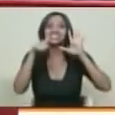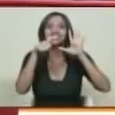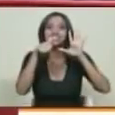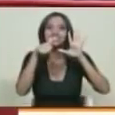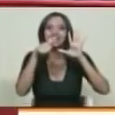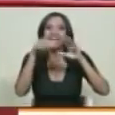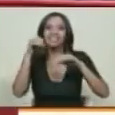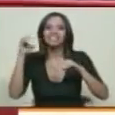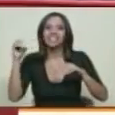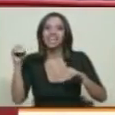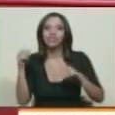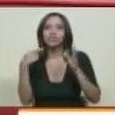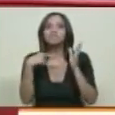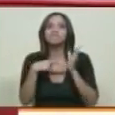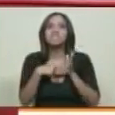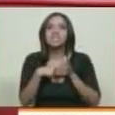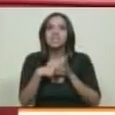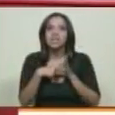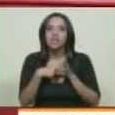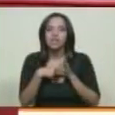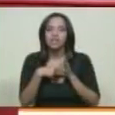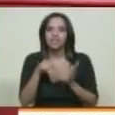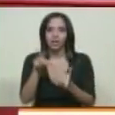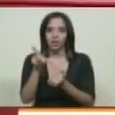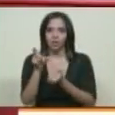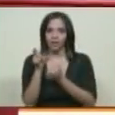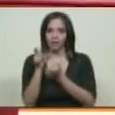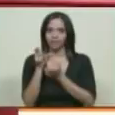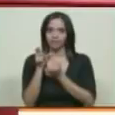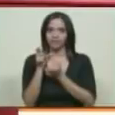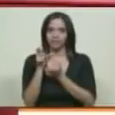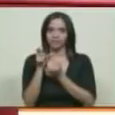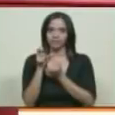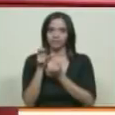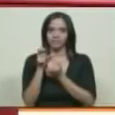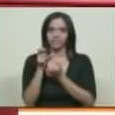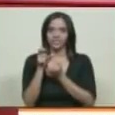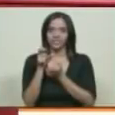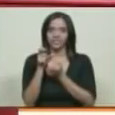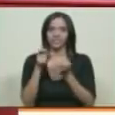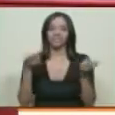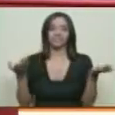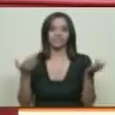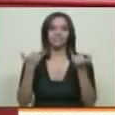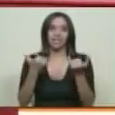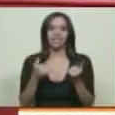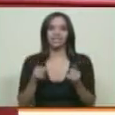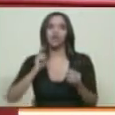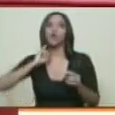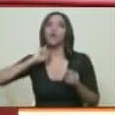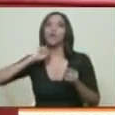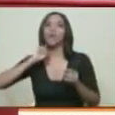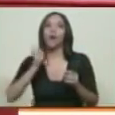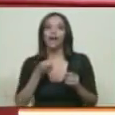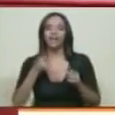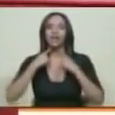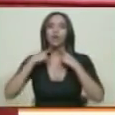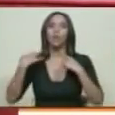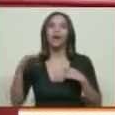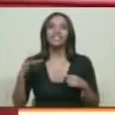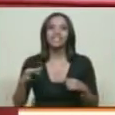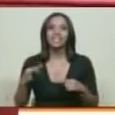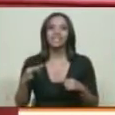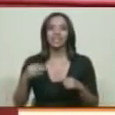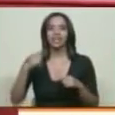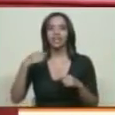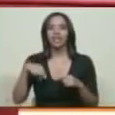600 y 1000, caballeros, están cobrando. Para las rutas suburbanas, llámese Guarenas Guatire, Junquito...